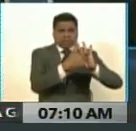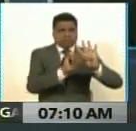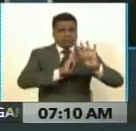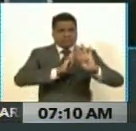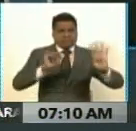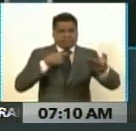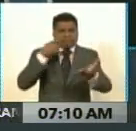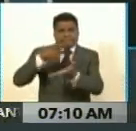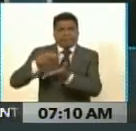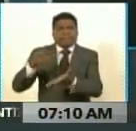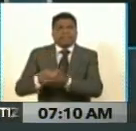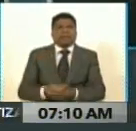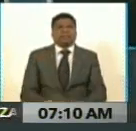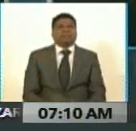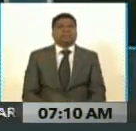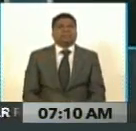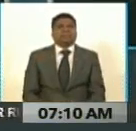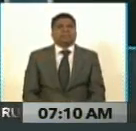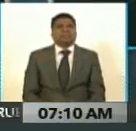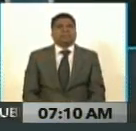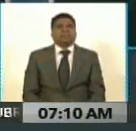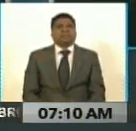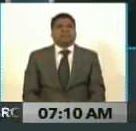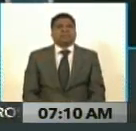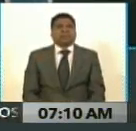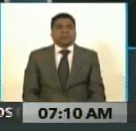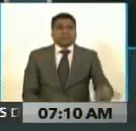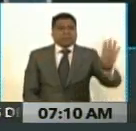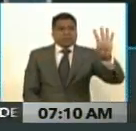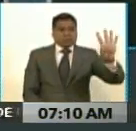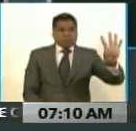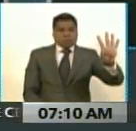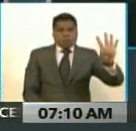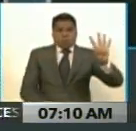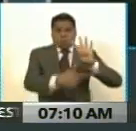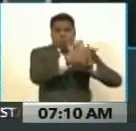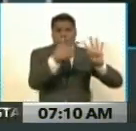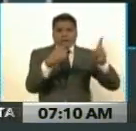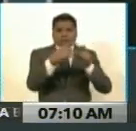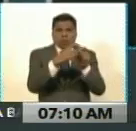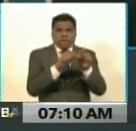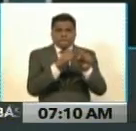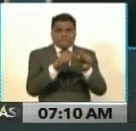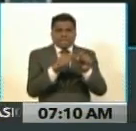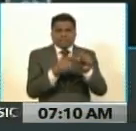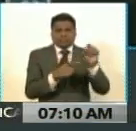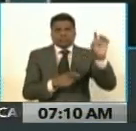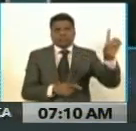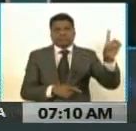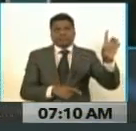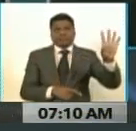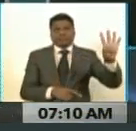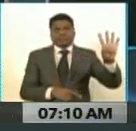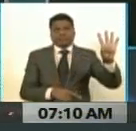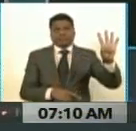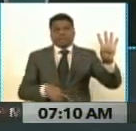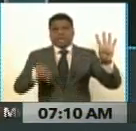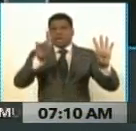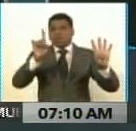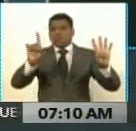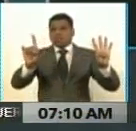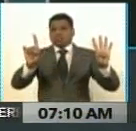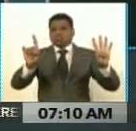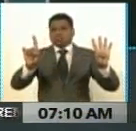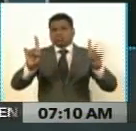transacciónes cuatro a uno 4 pesos por Bolívar venezolano y va con una